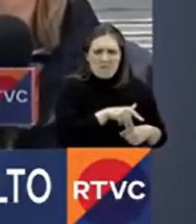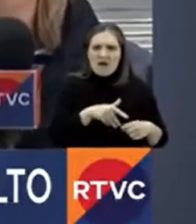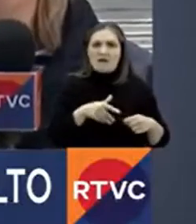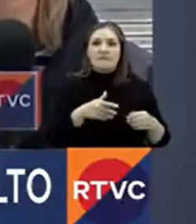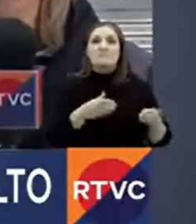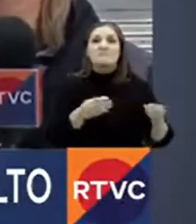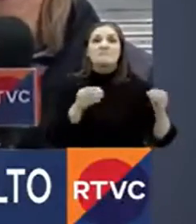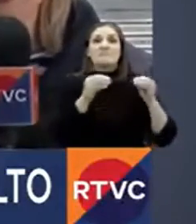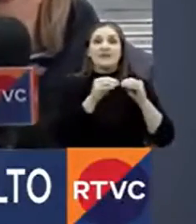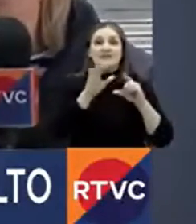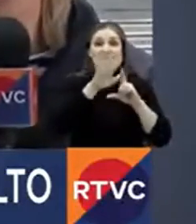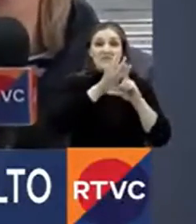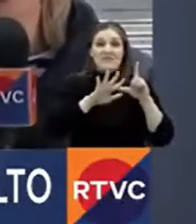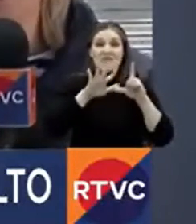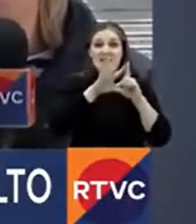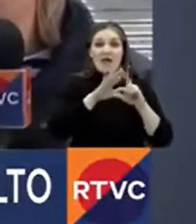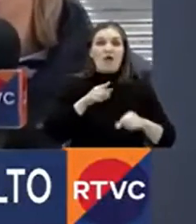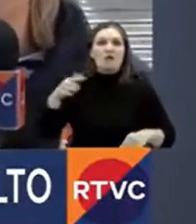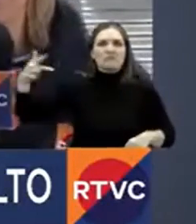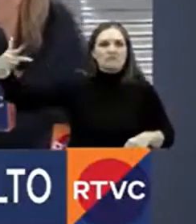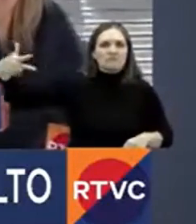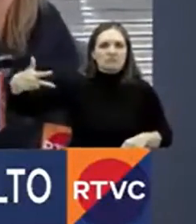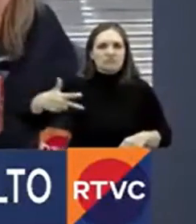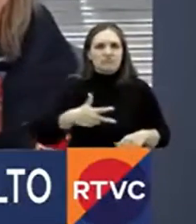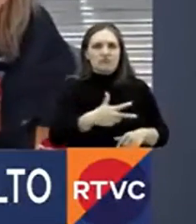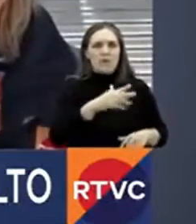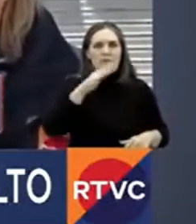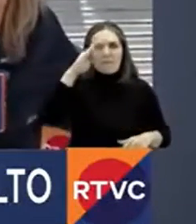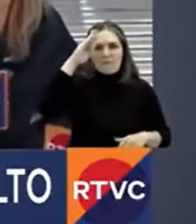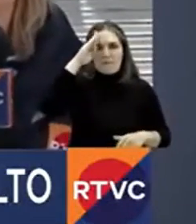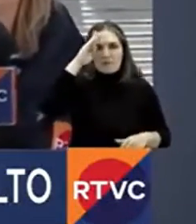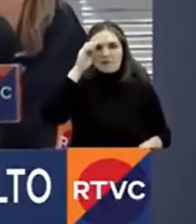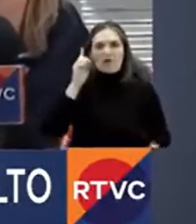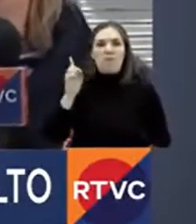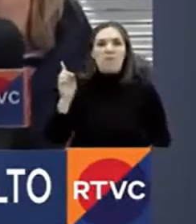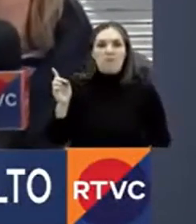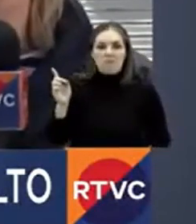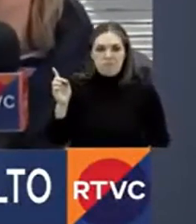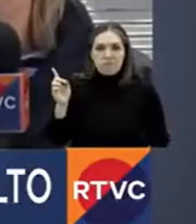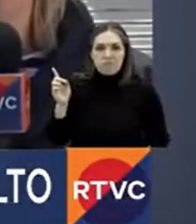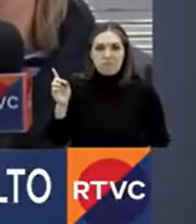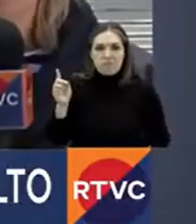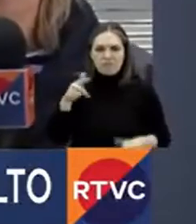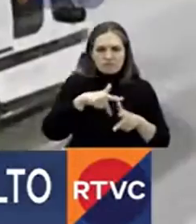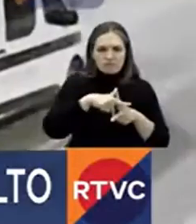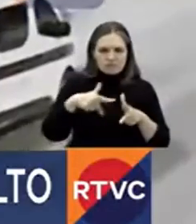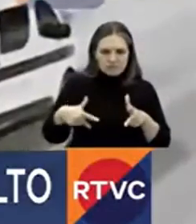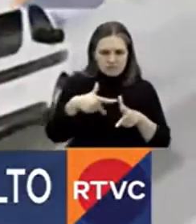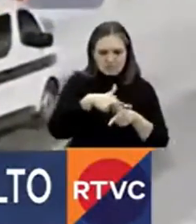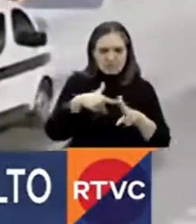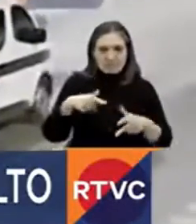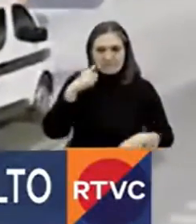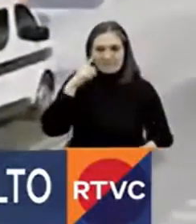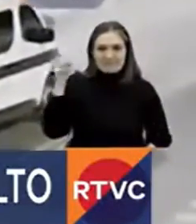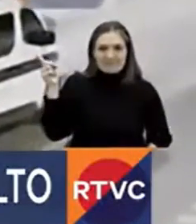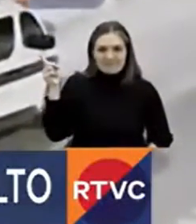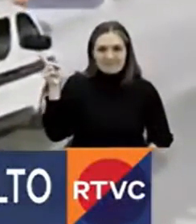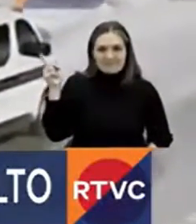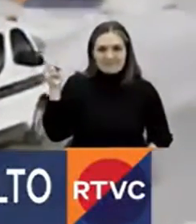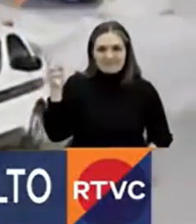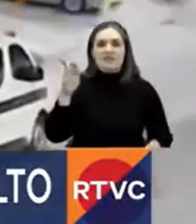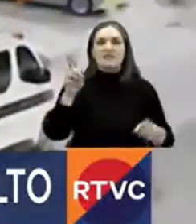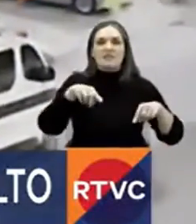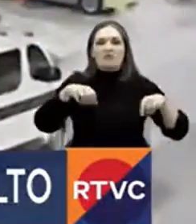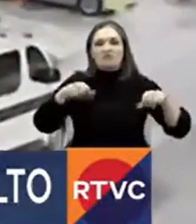está el video en el momento en el que llega la patrulla de policía y allí es cuando se bajan los 2 uniformados, tanto el